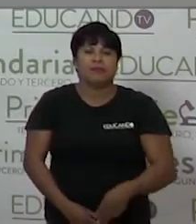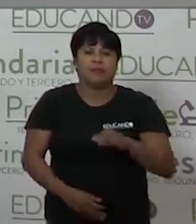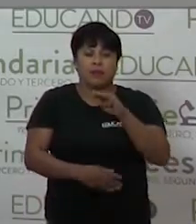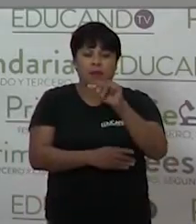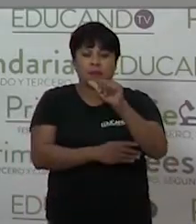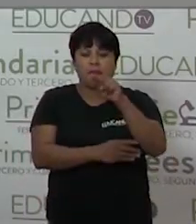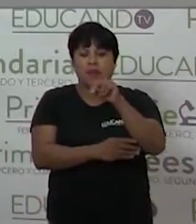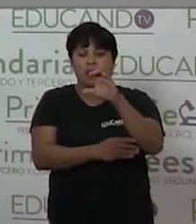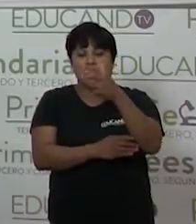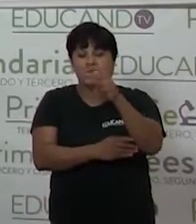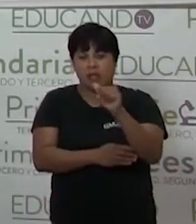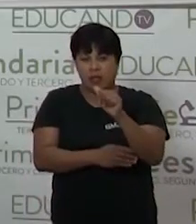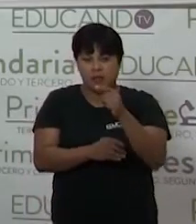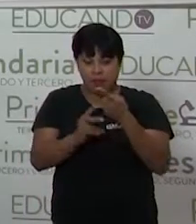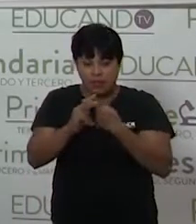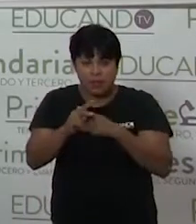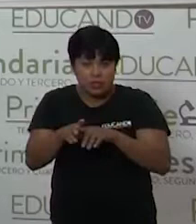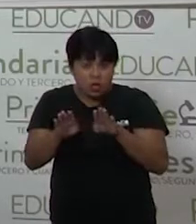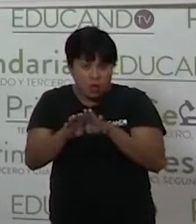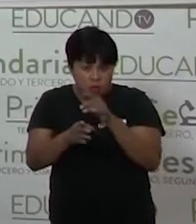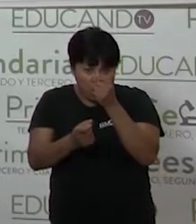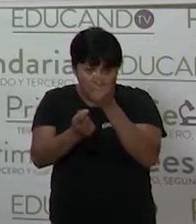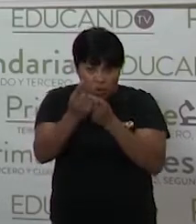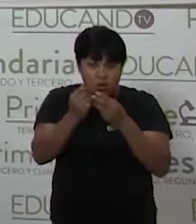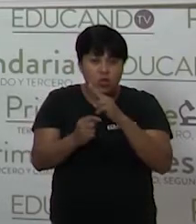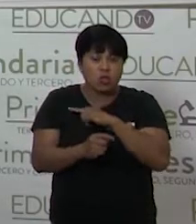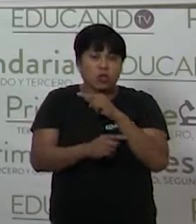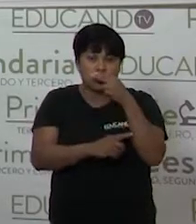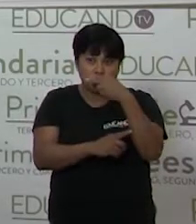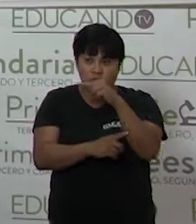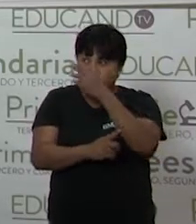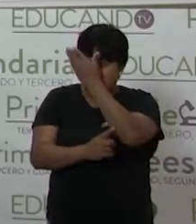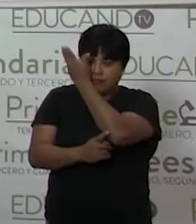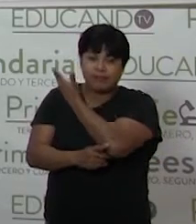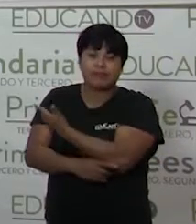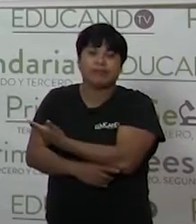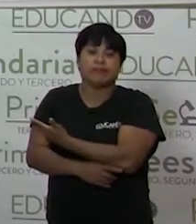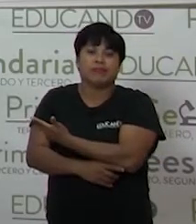mancha comienza como alguno de nuestros nombres